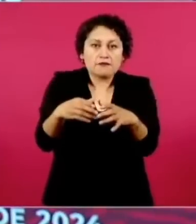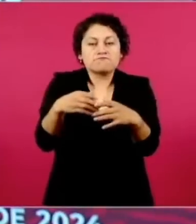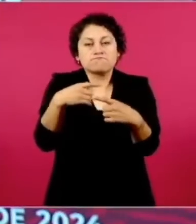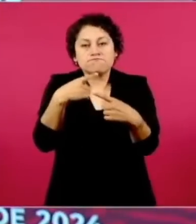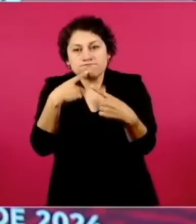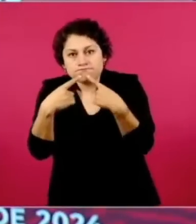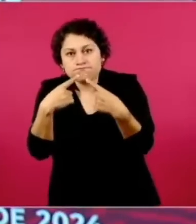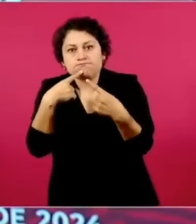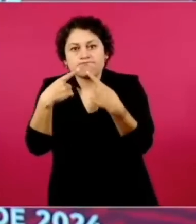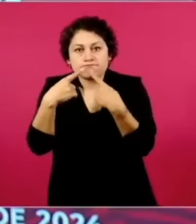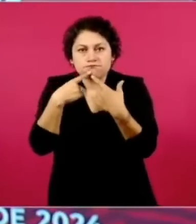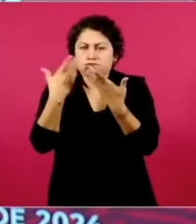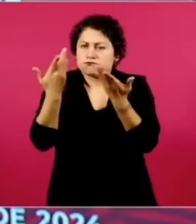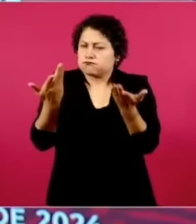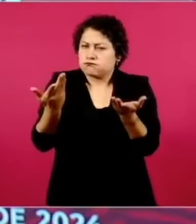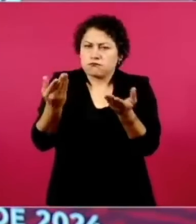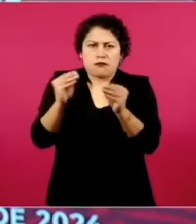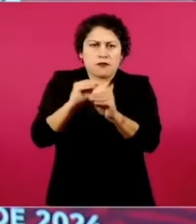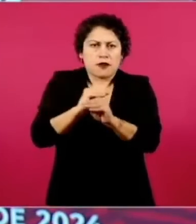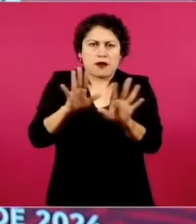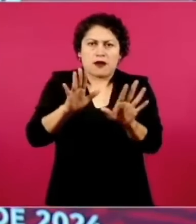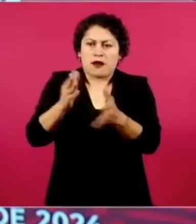aquí, son bienvenidos,